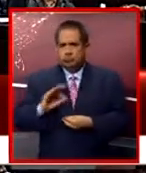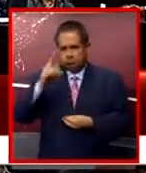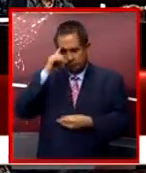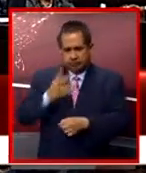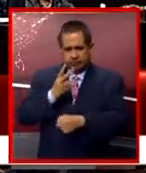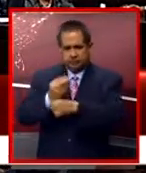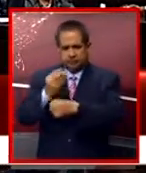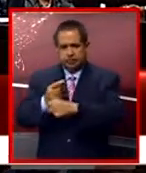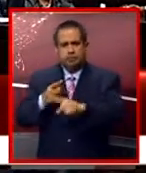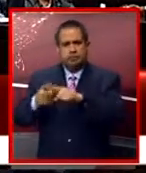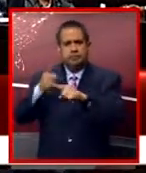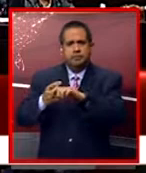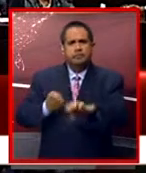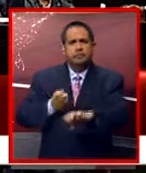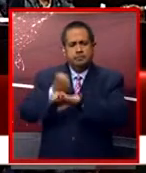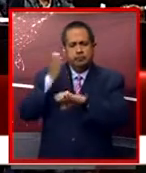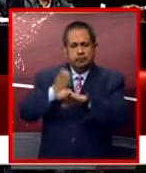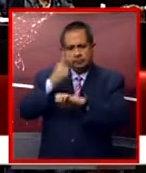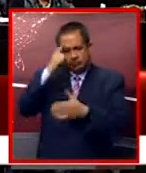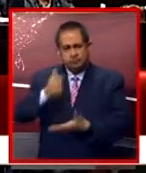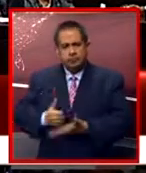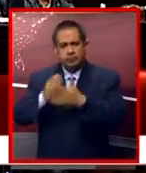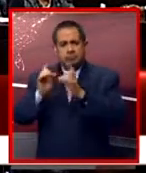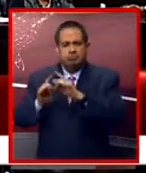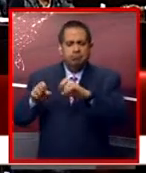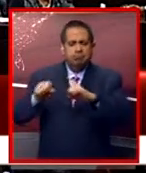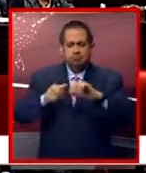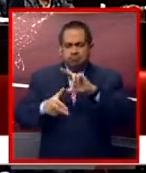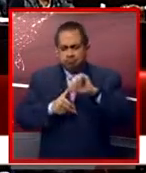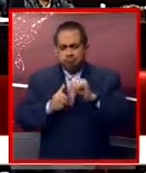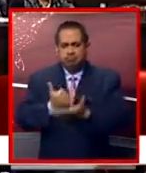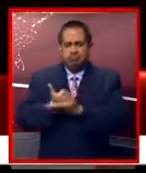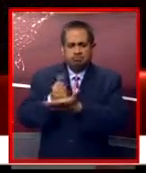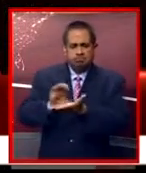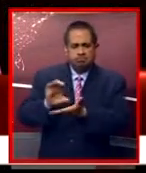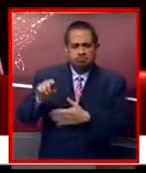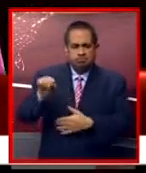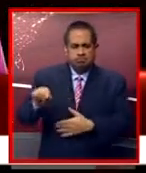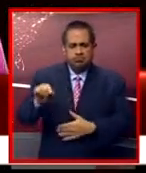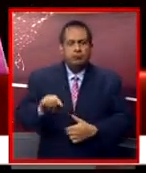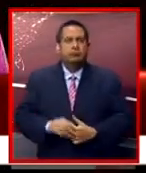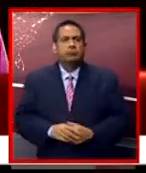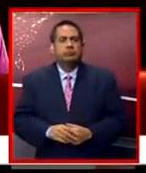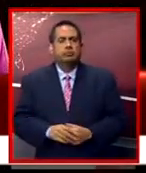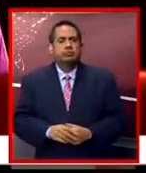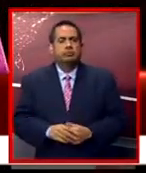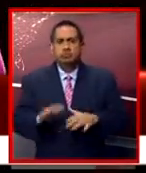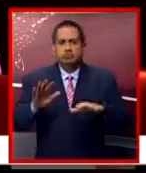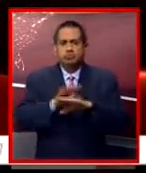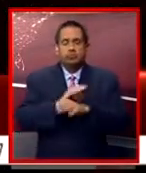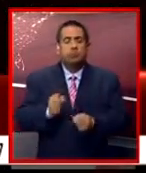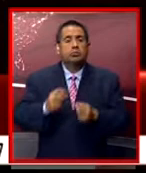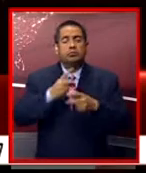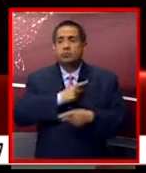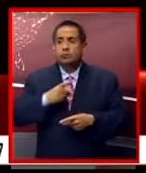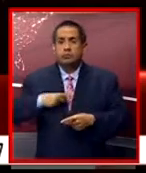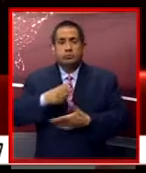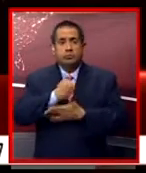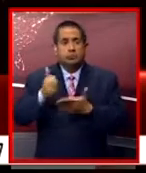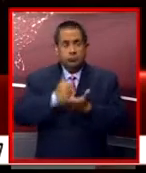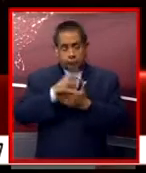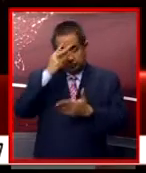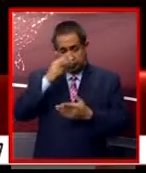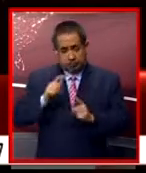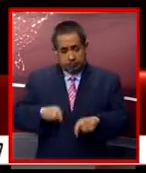de las entidades federativas o para atender desastres naturales. Se modifica el monto del endeudamiento de la Ciudad de